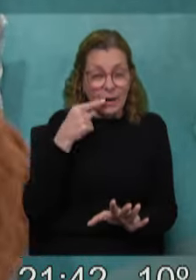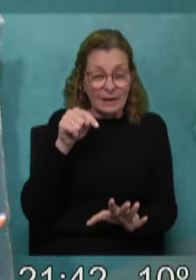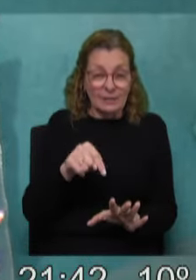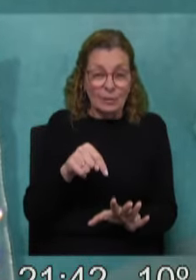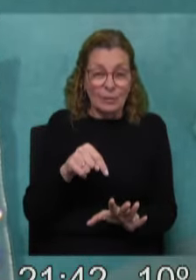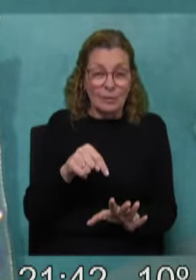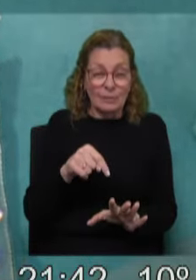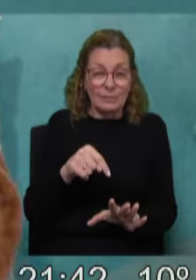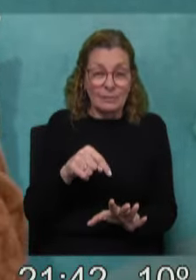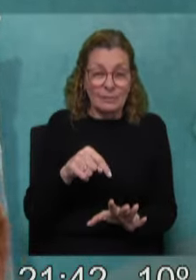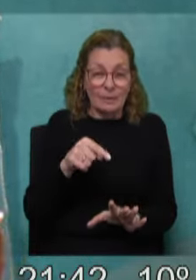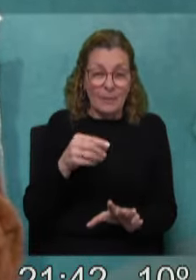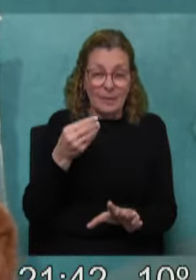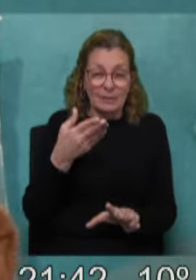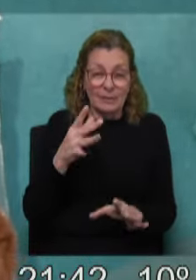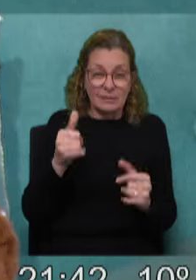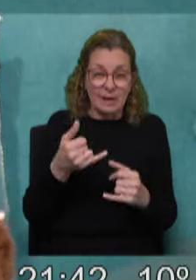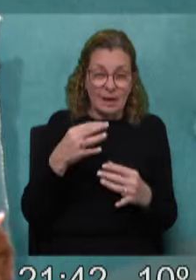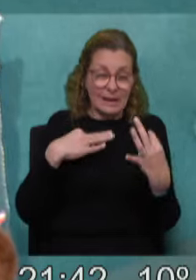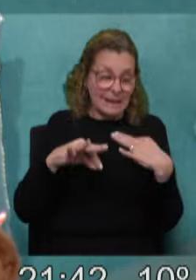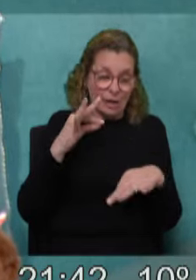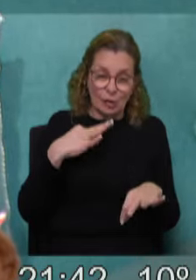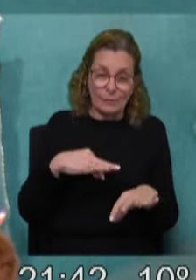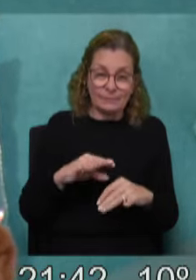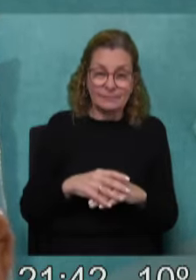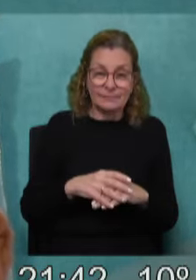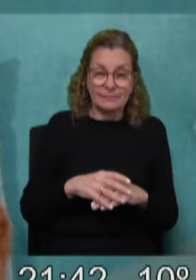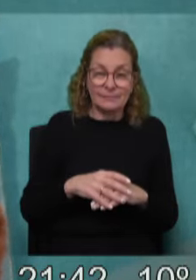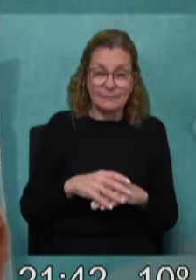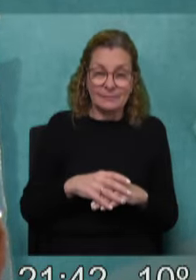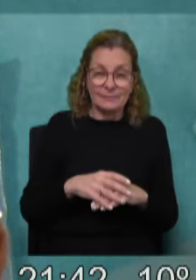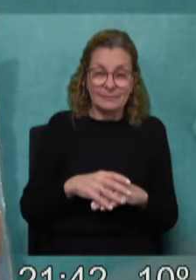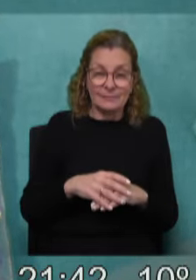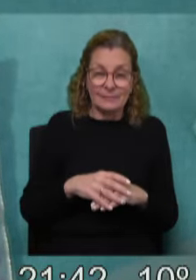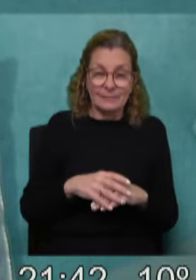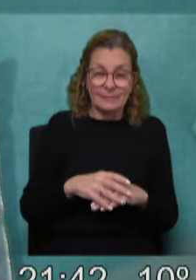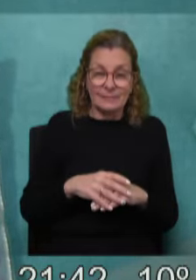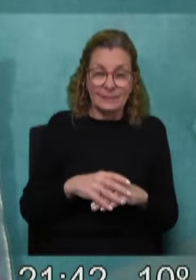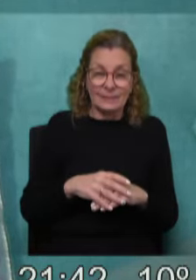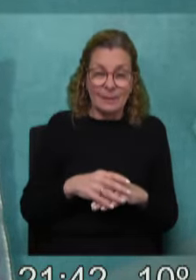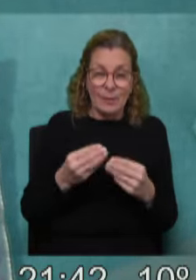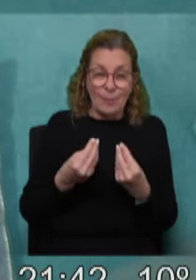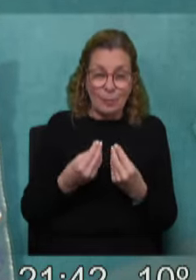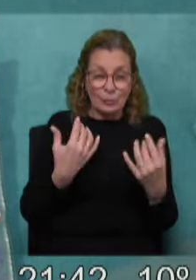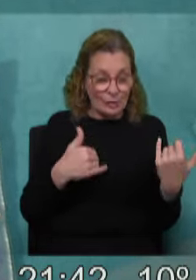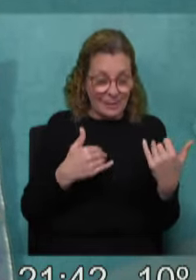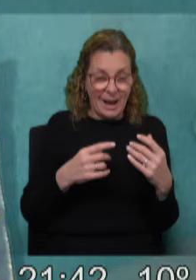en un bolichito, a ver qué pasa, ya lo pruebo de una con 1000 personas ahí, te voy a tocar muchos temas